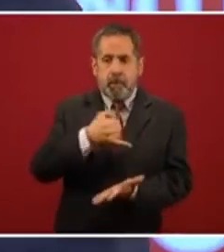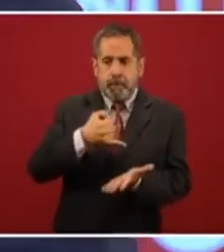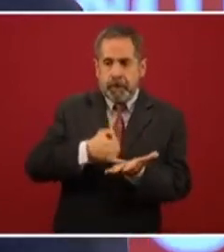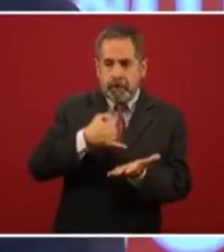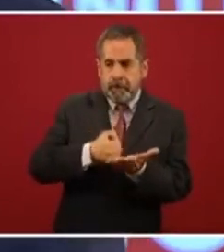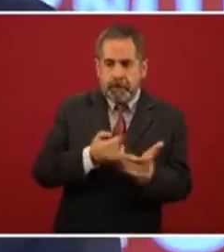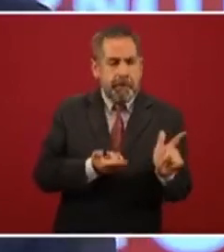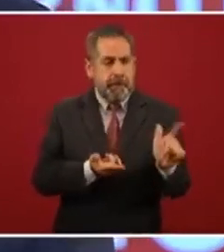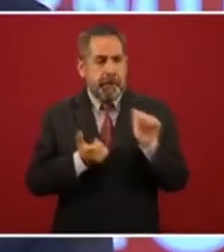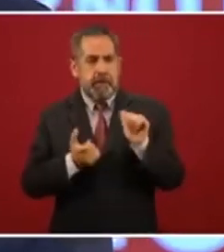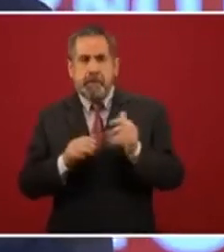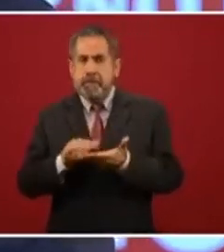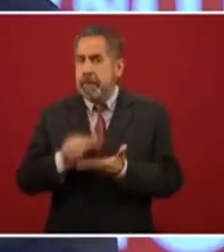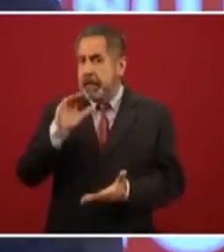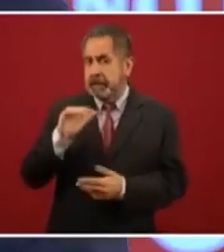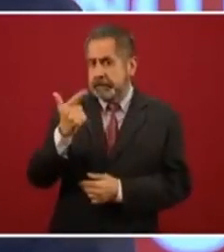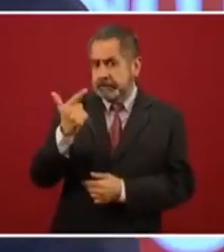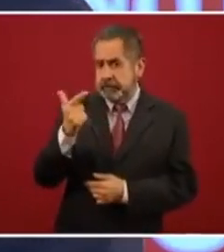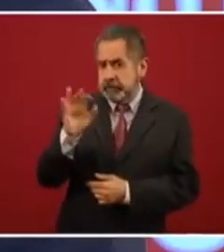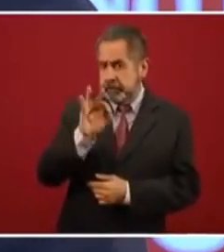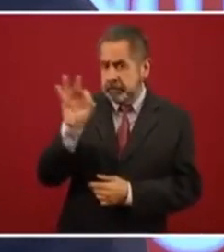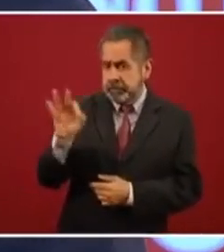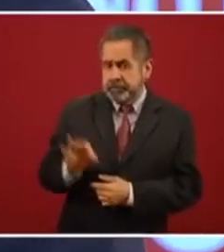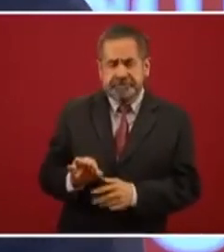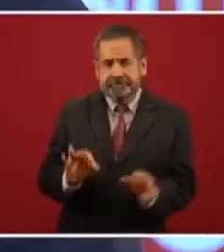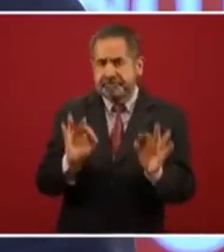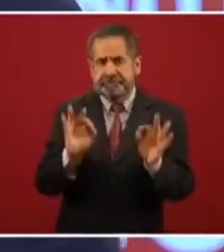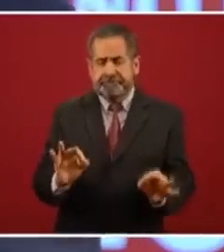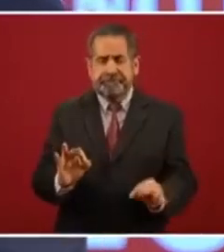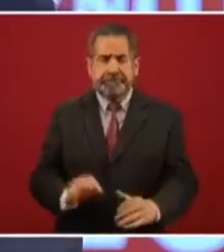del 7%